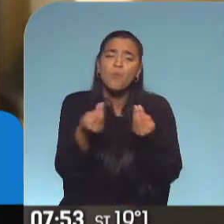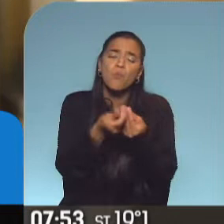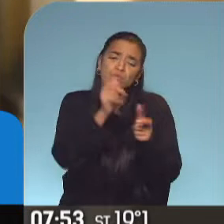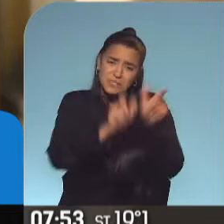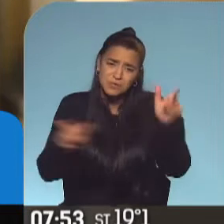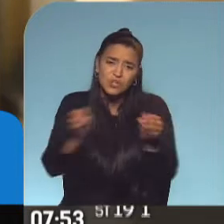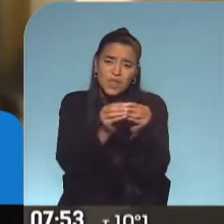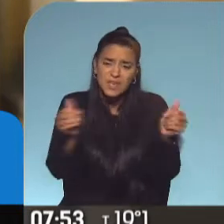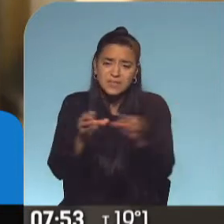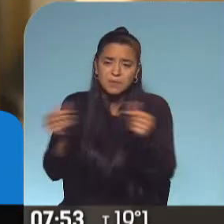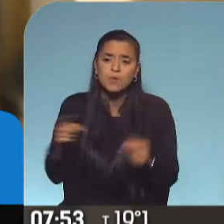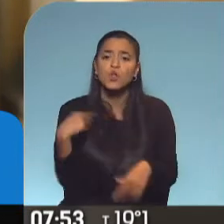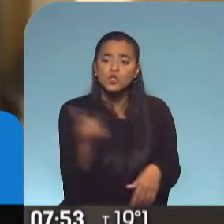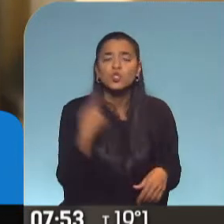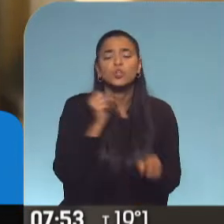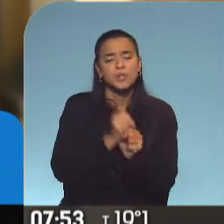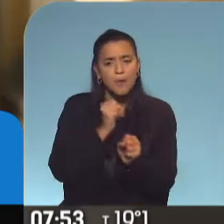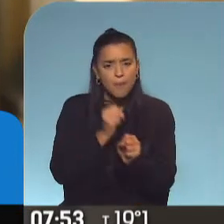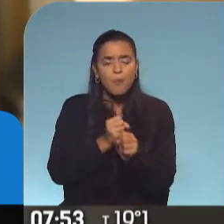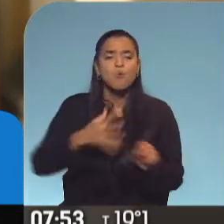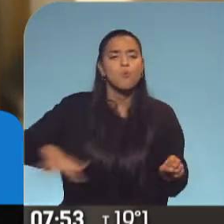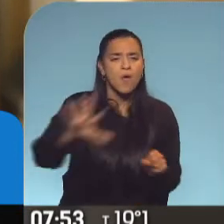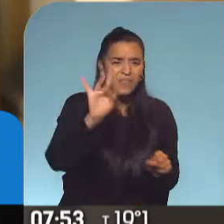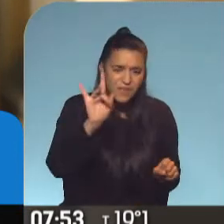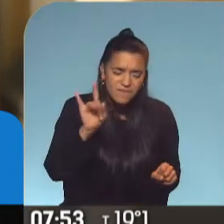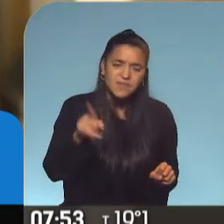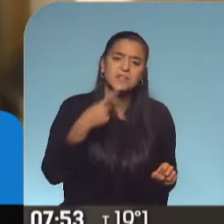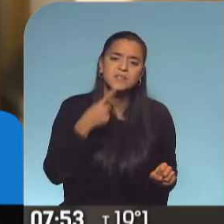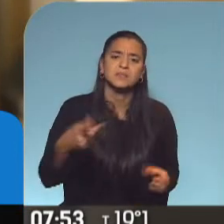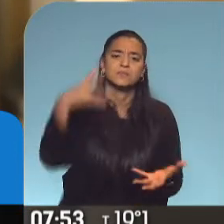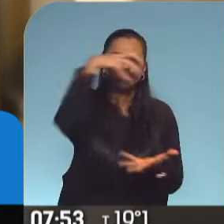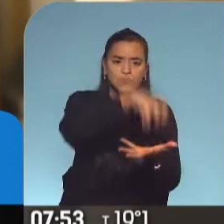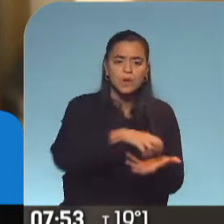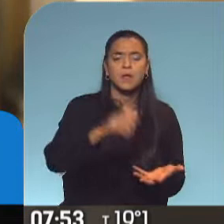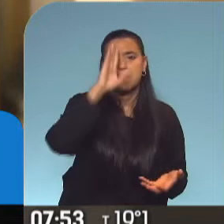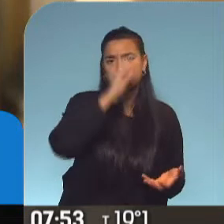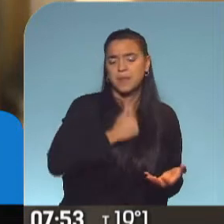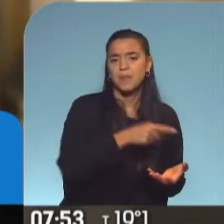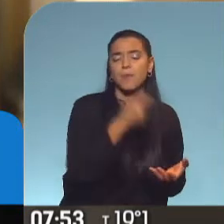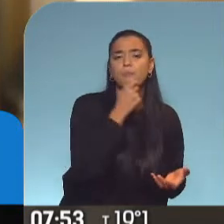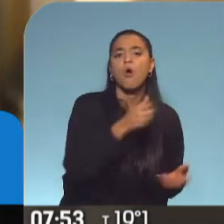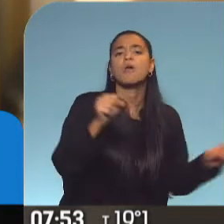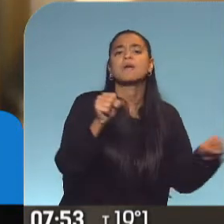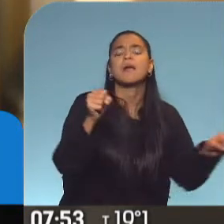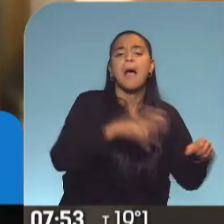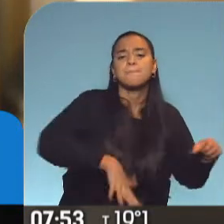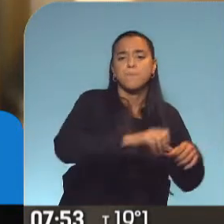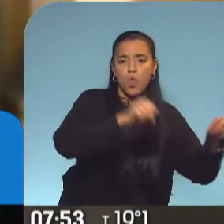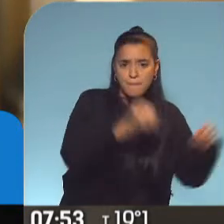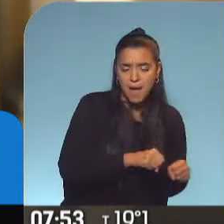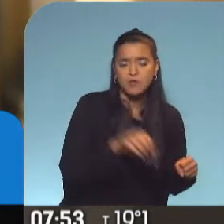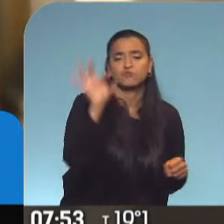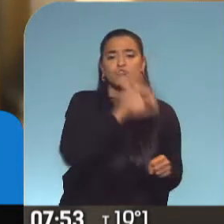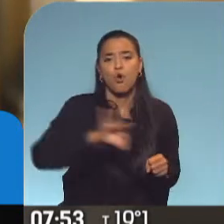Entonces seguimos trabajando, especialmente en los lugares más difíciles, grandes unidades militares como Campo de Mayo o lugares clandestinos que aún